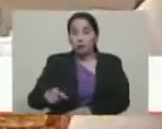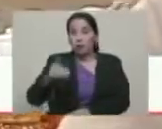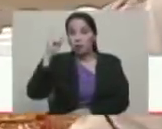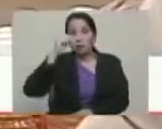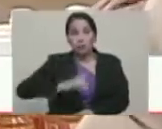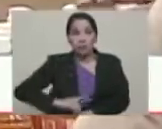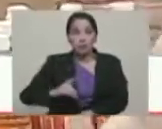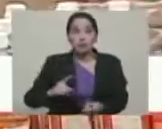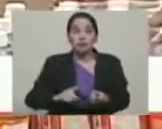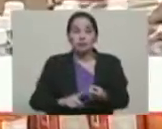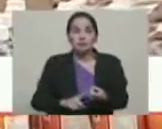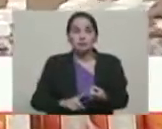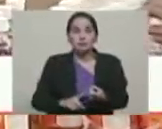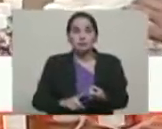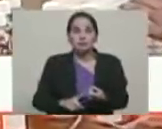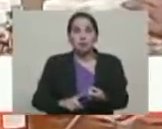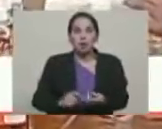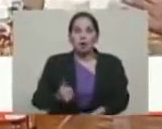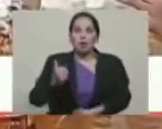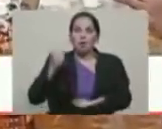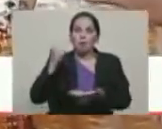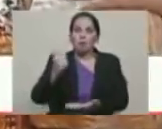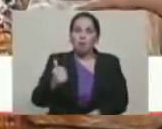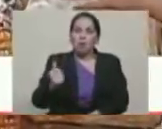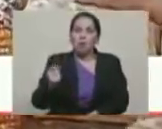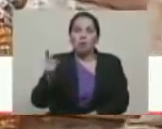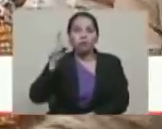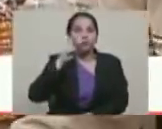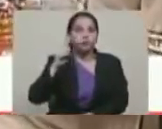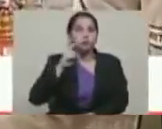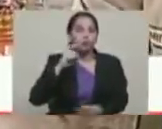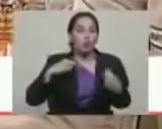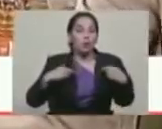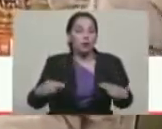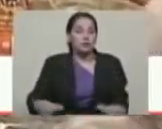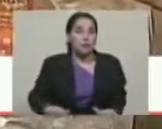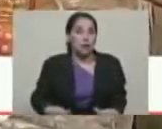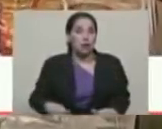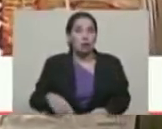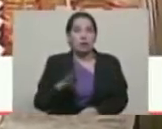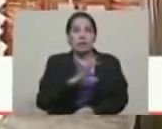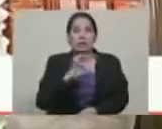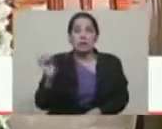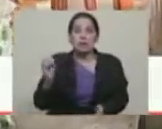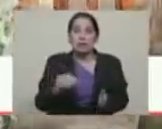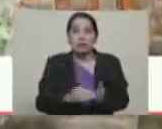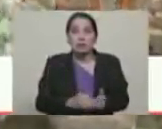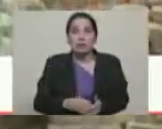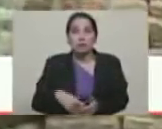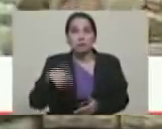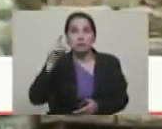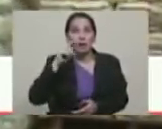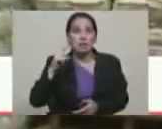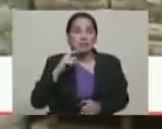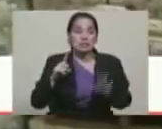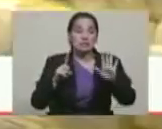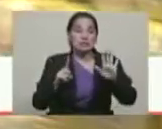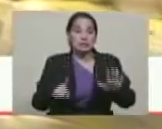discapacidad, los bonos que protegen a Parto Humanizado y a las 500.000 barrigonas. Son 6 millones de